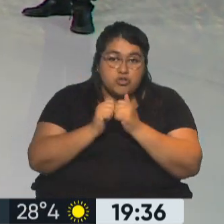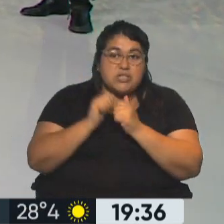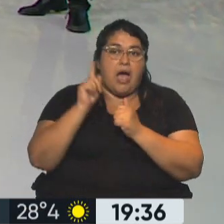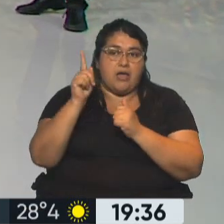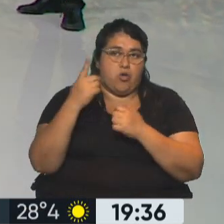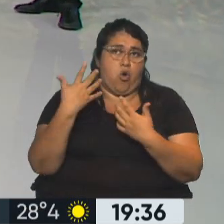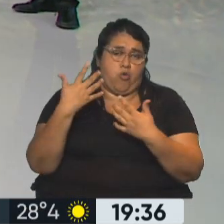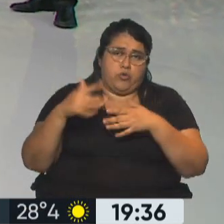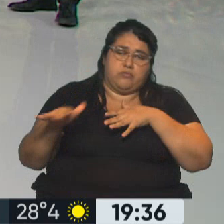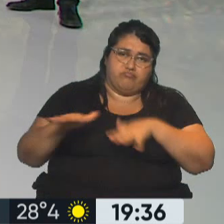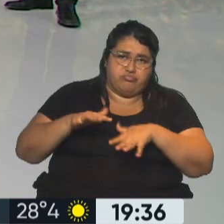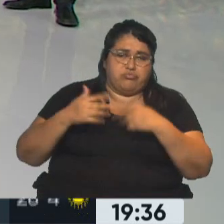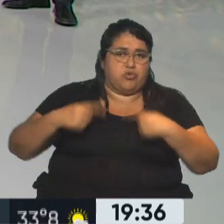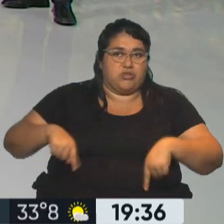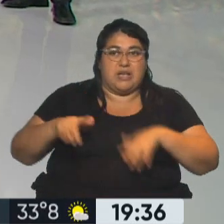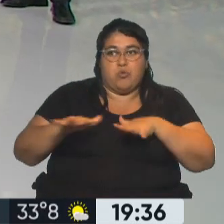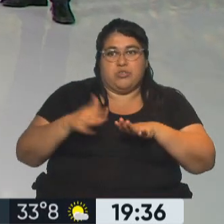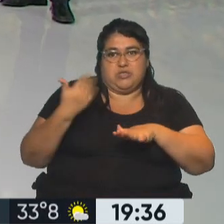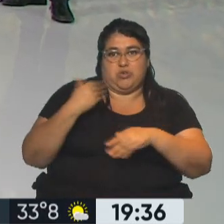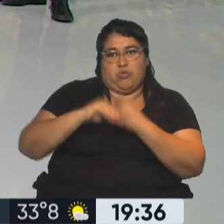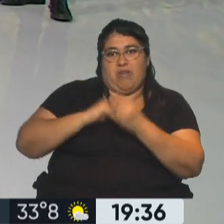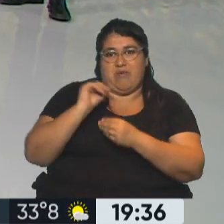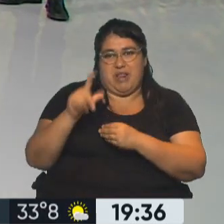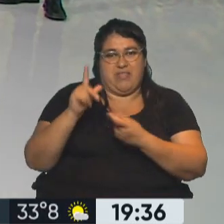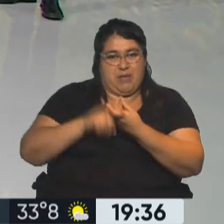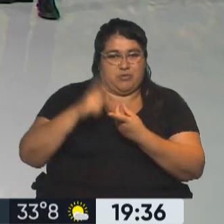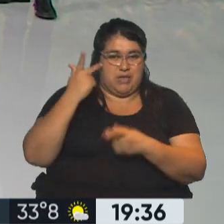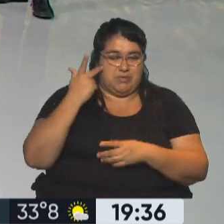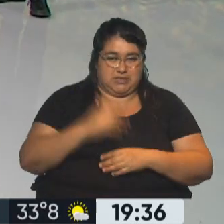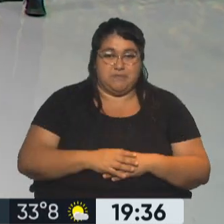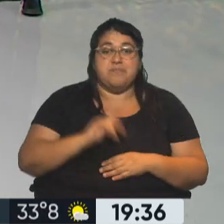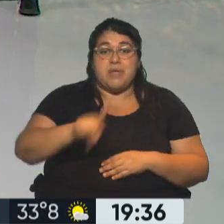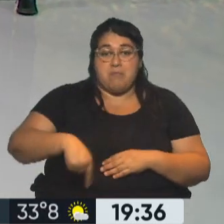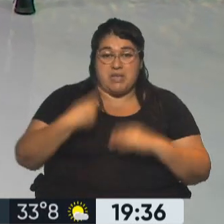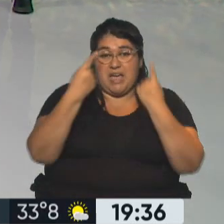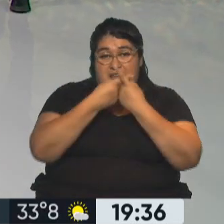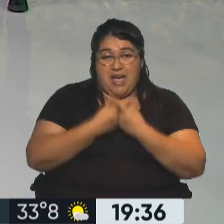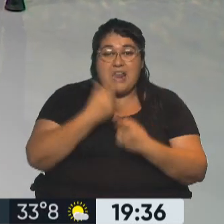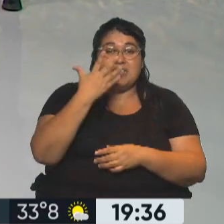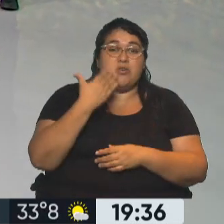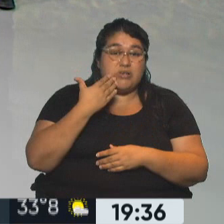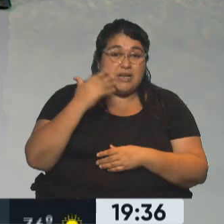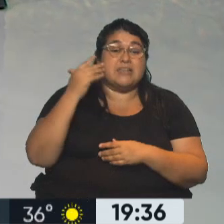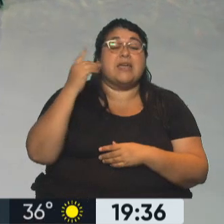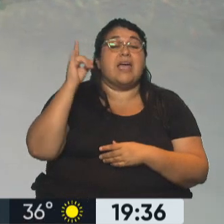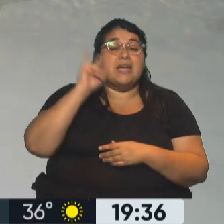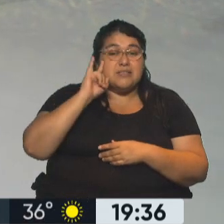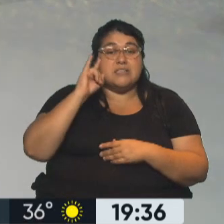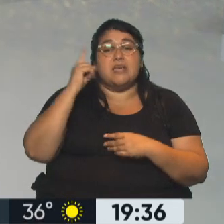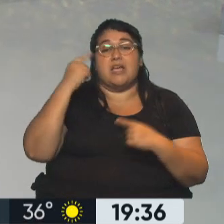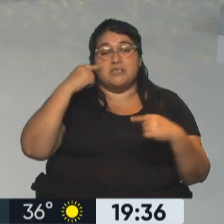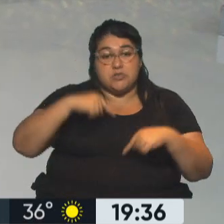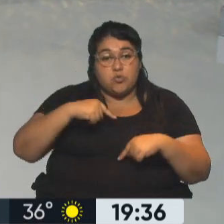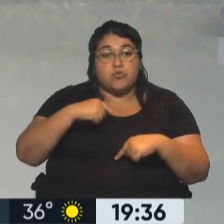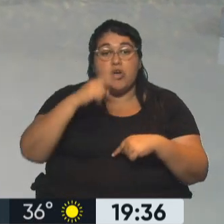obviamente alterada por lo que pasó con la familia Messi. Bien. El domingo sí, ¿eh? Mañana. 17 horas, Independiente Instituto, atento,